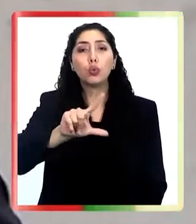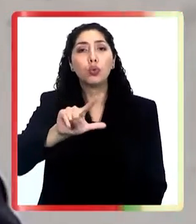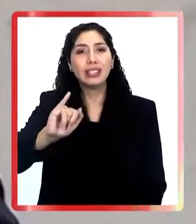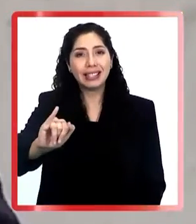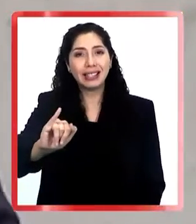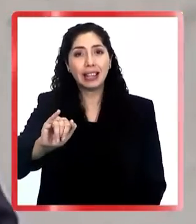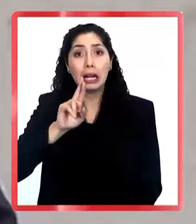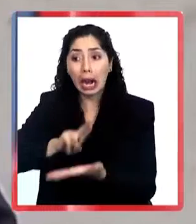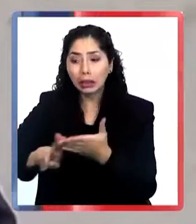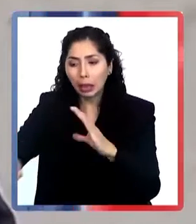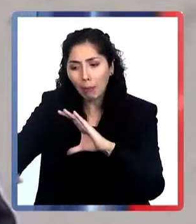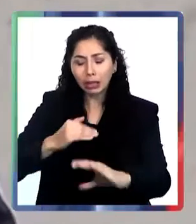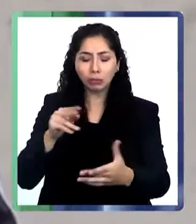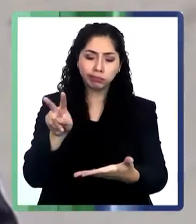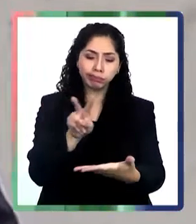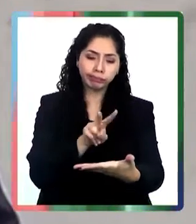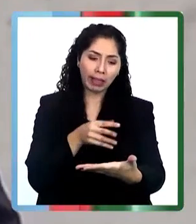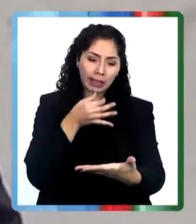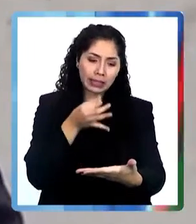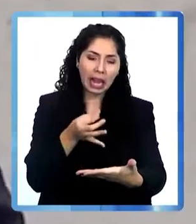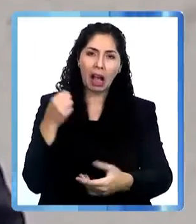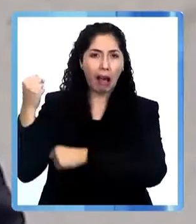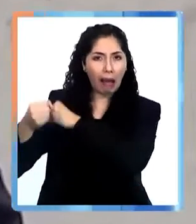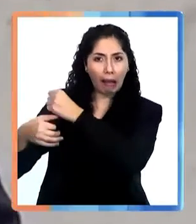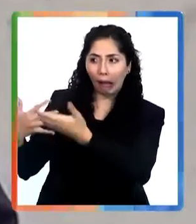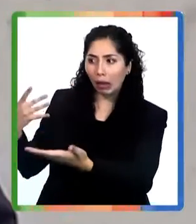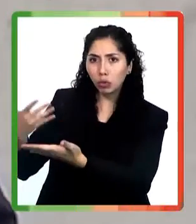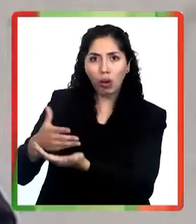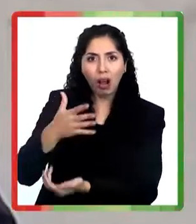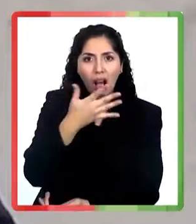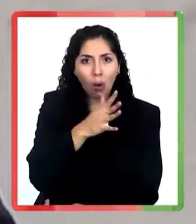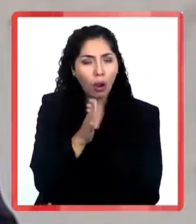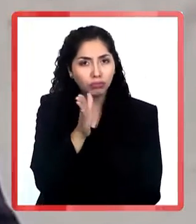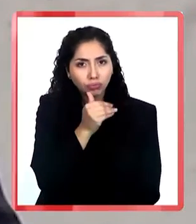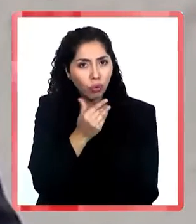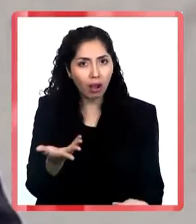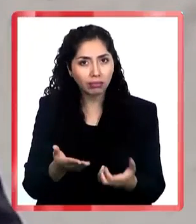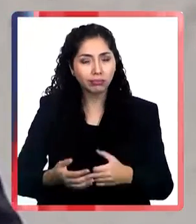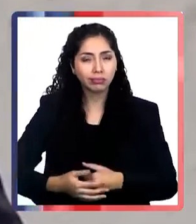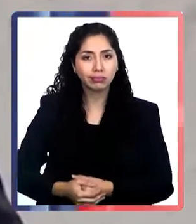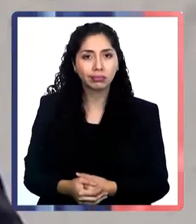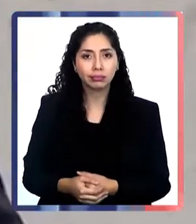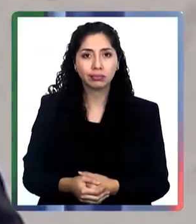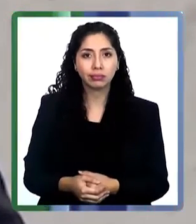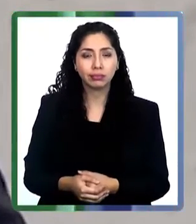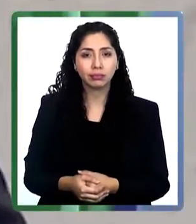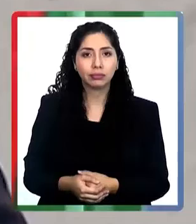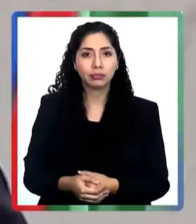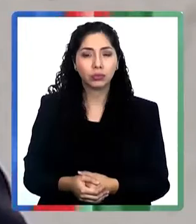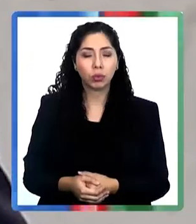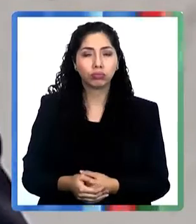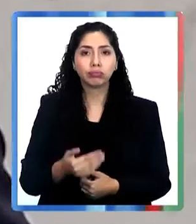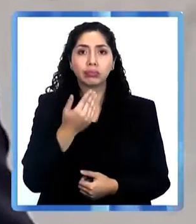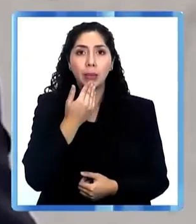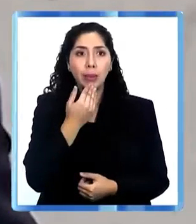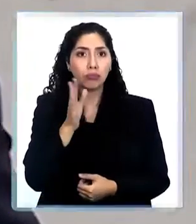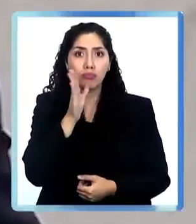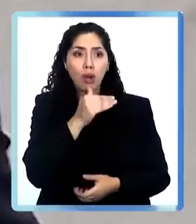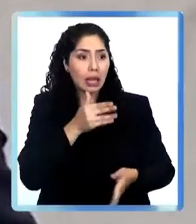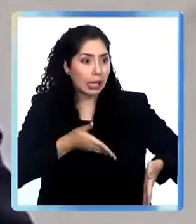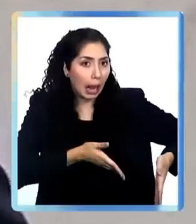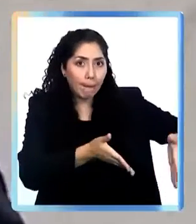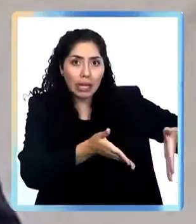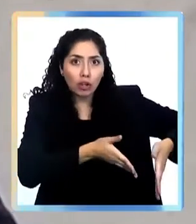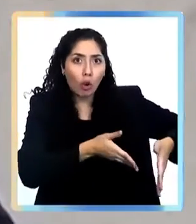carta hace poquito donde me decían que durante tantos años todavía no tienen agua o en donde no hay